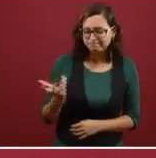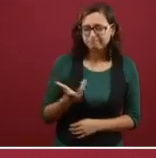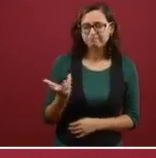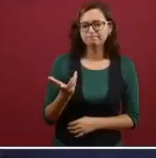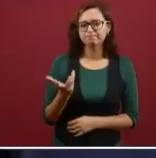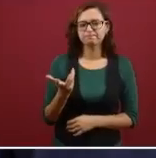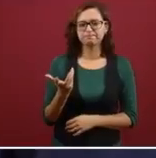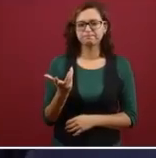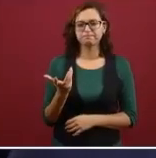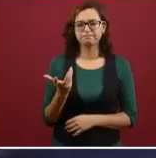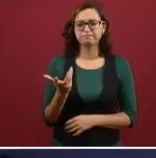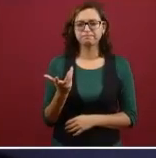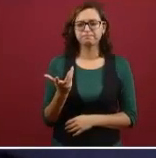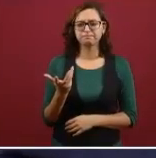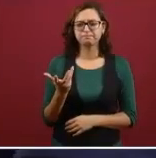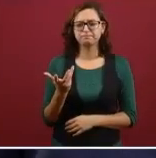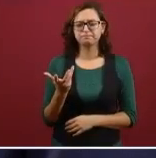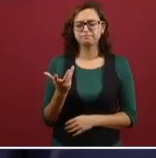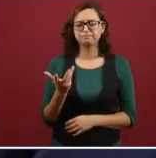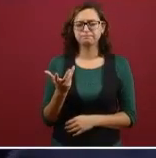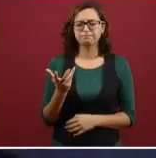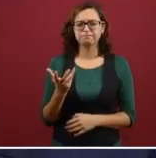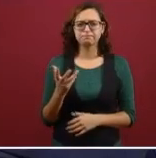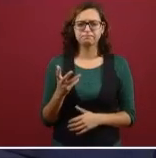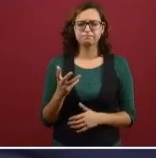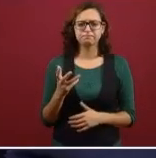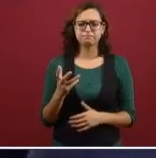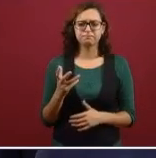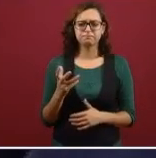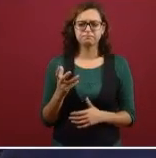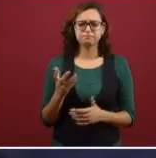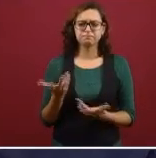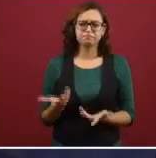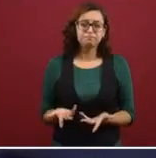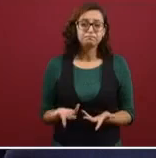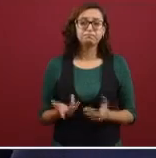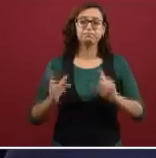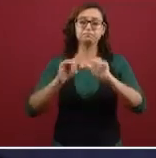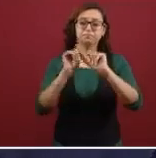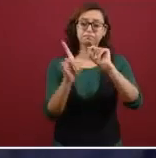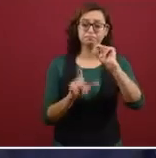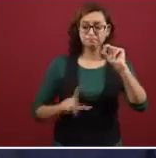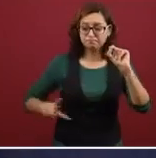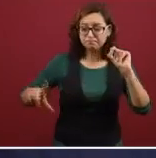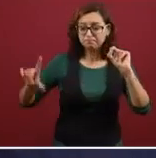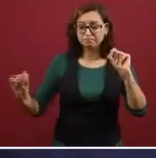en un país en donde exista